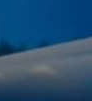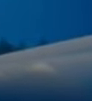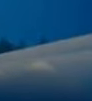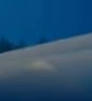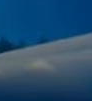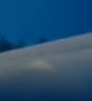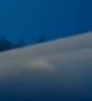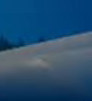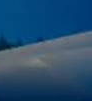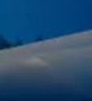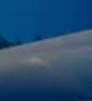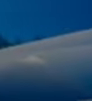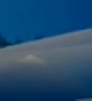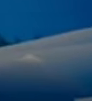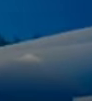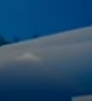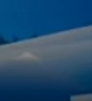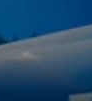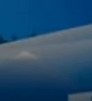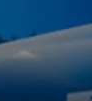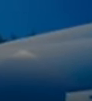espacio promocional.